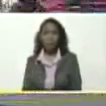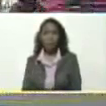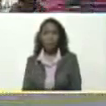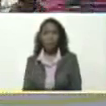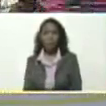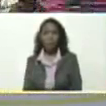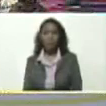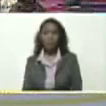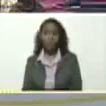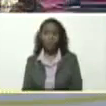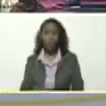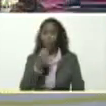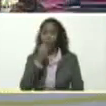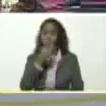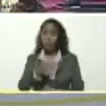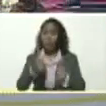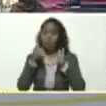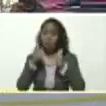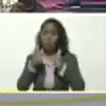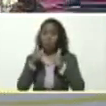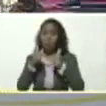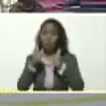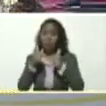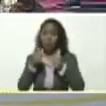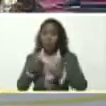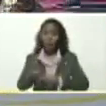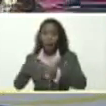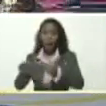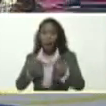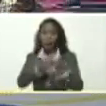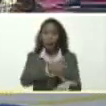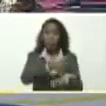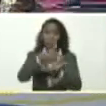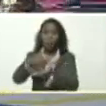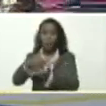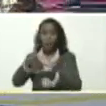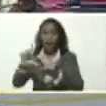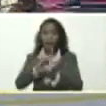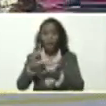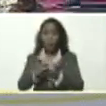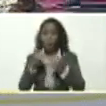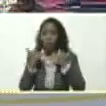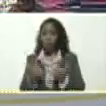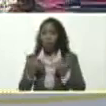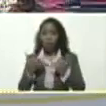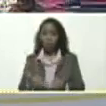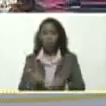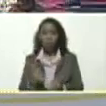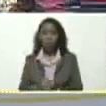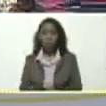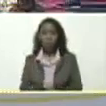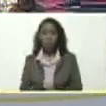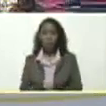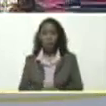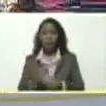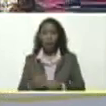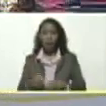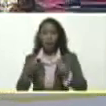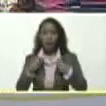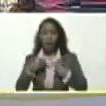Bueno, muy bien. Si van a entregar los premios del libro, que sea ya en vivo y